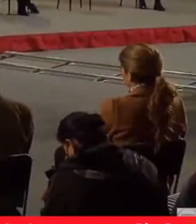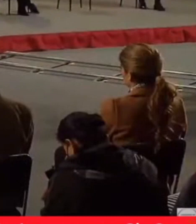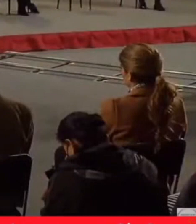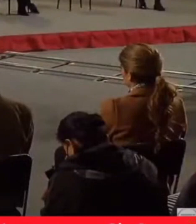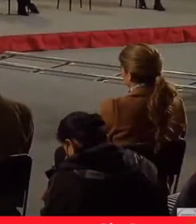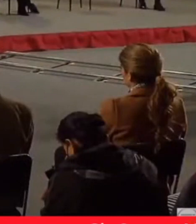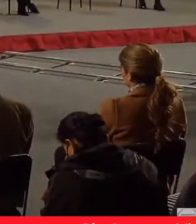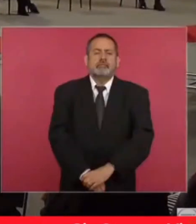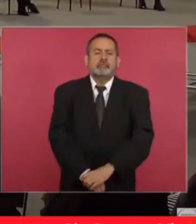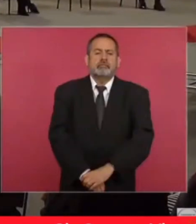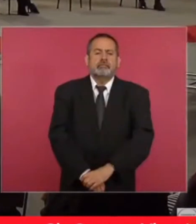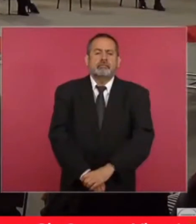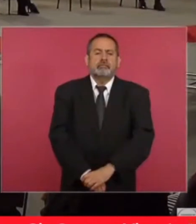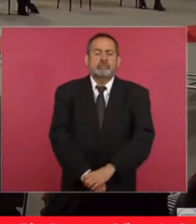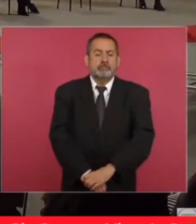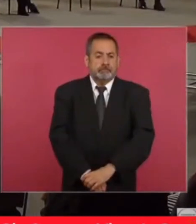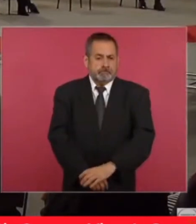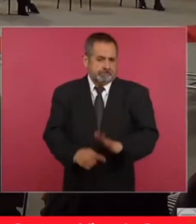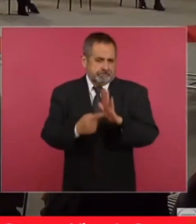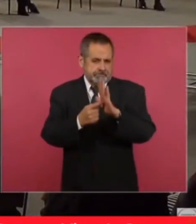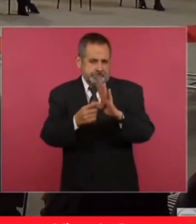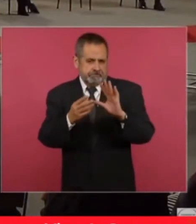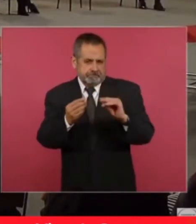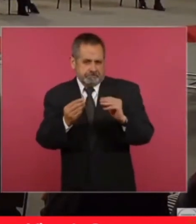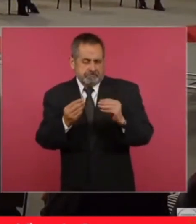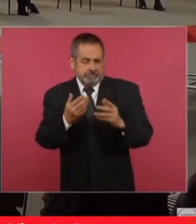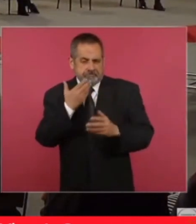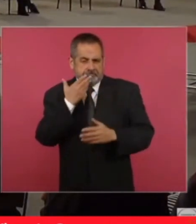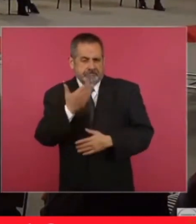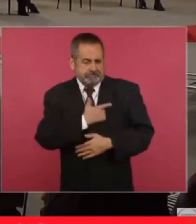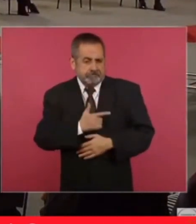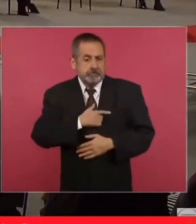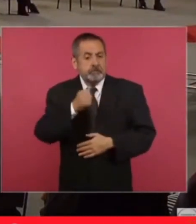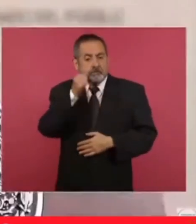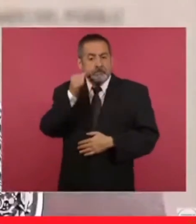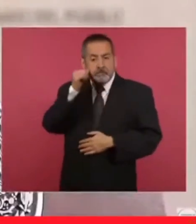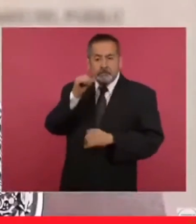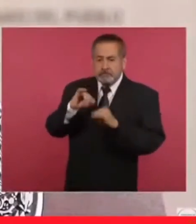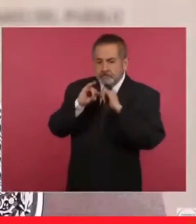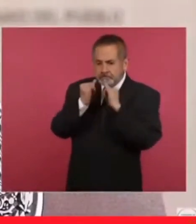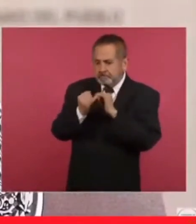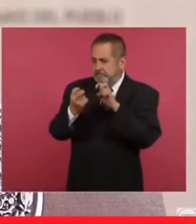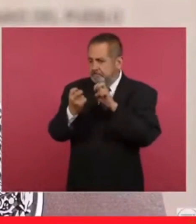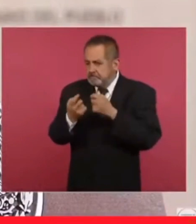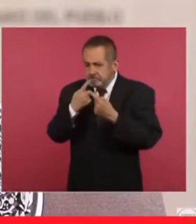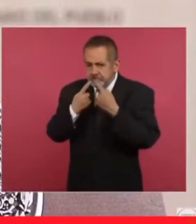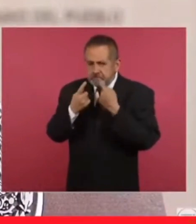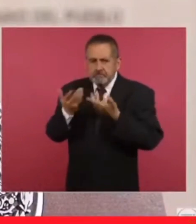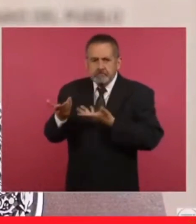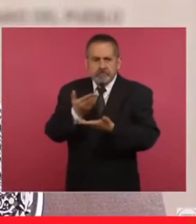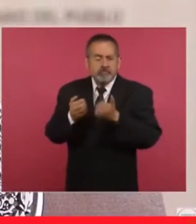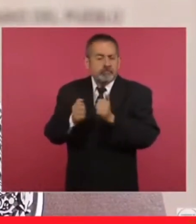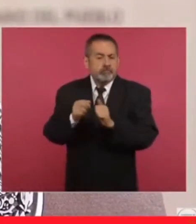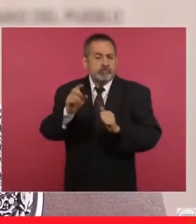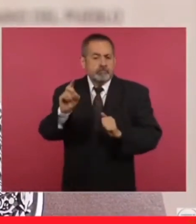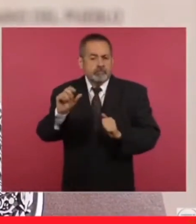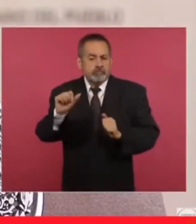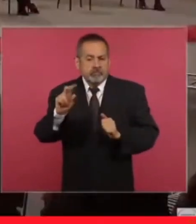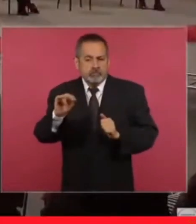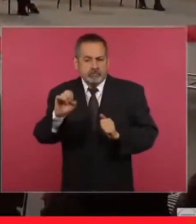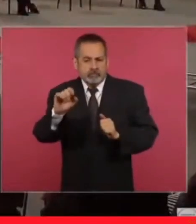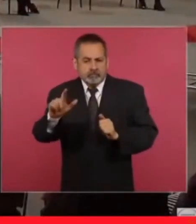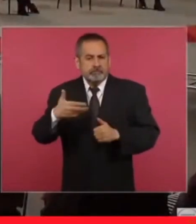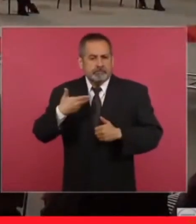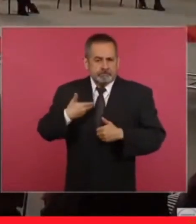siguiente les comunico con mucho gusto que ayer tuvimos una reunión muy productiva, Daniel y